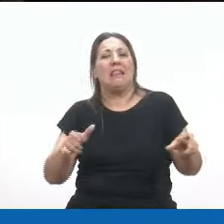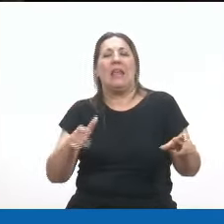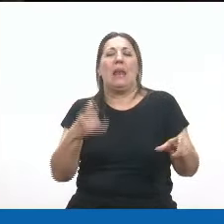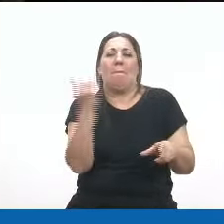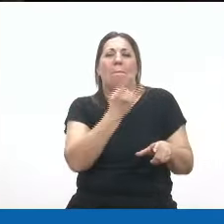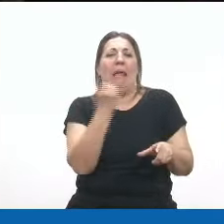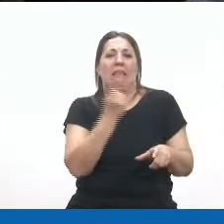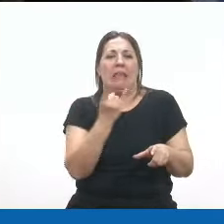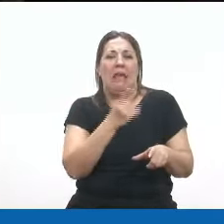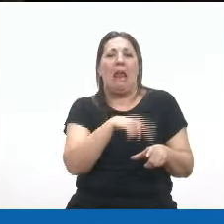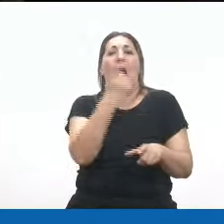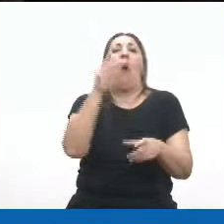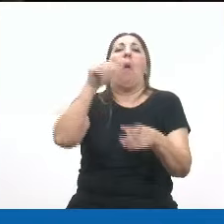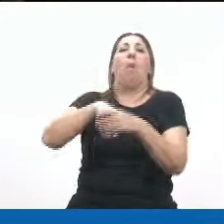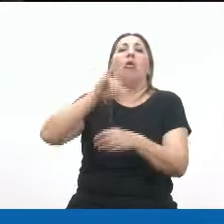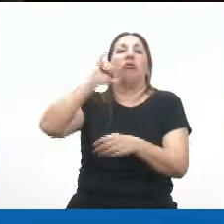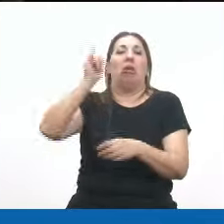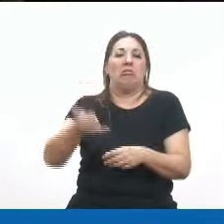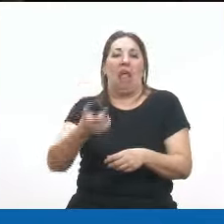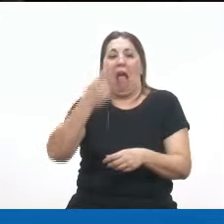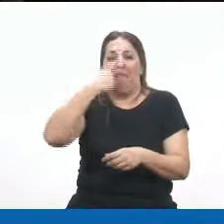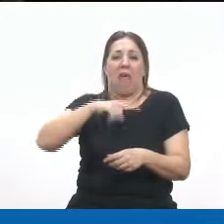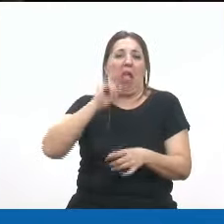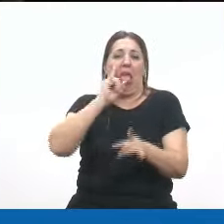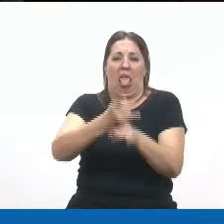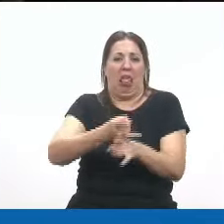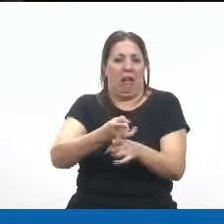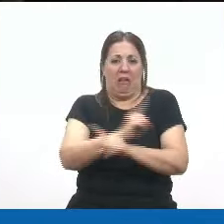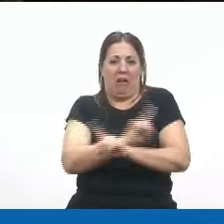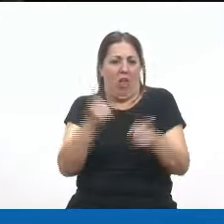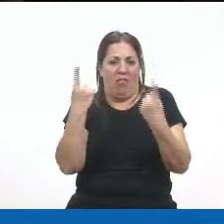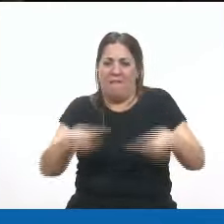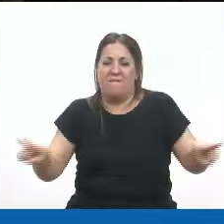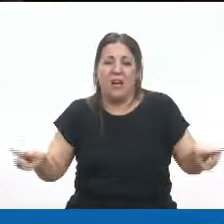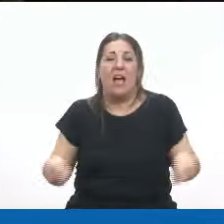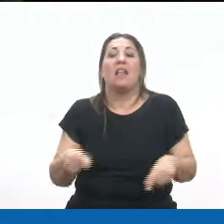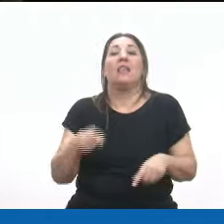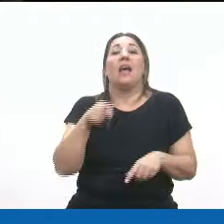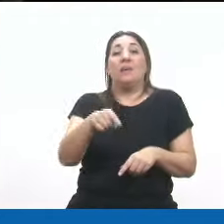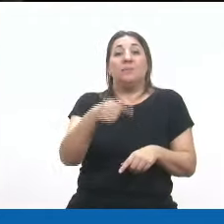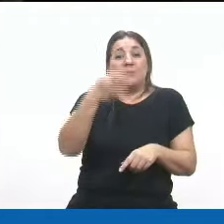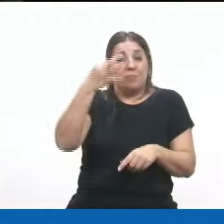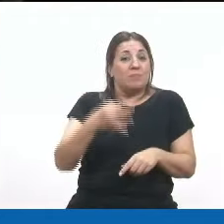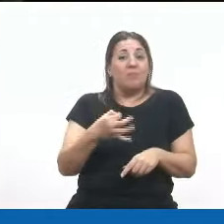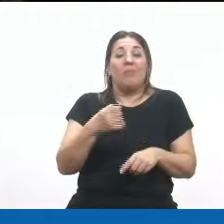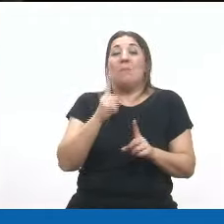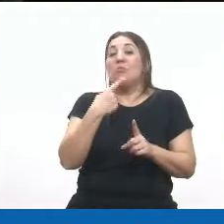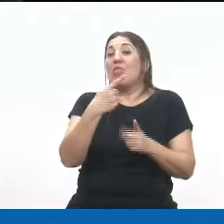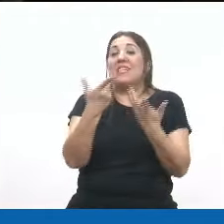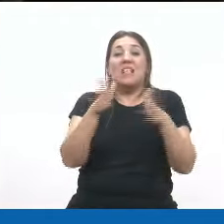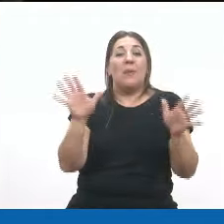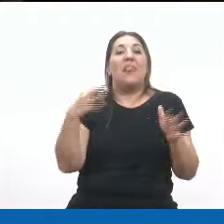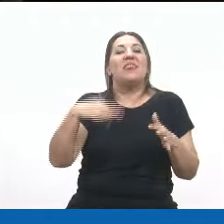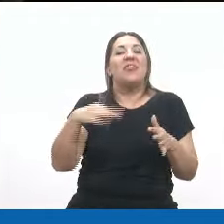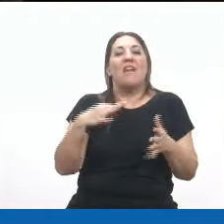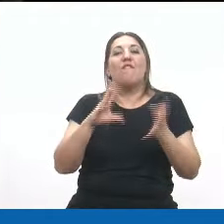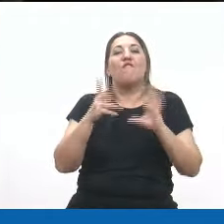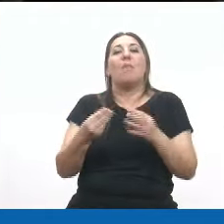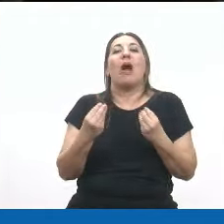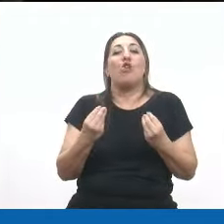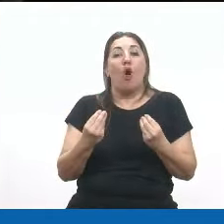yo creo que que para conseguir la libertad como dice este gobierno de los argentinos hay que hacerlo con las fuerzas productivas